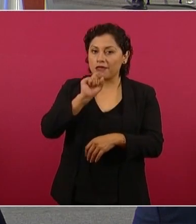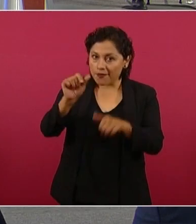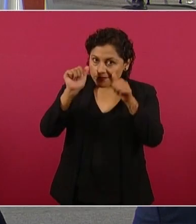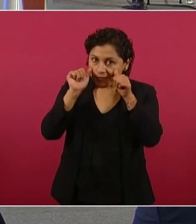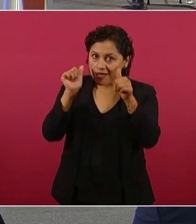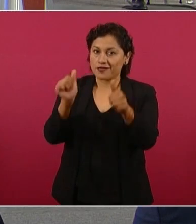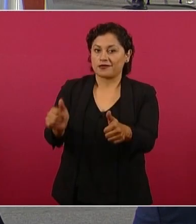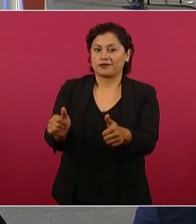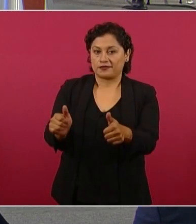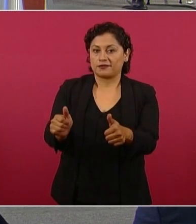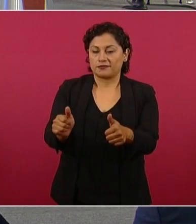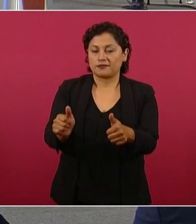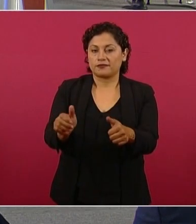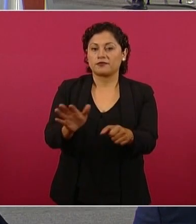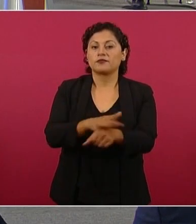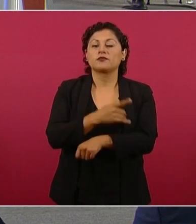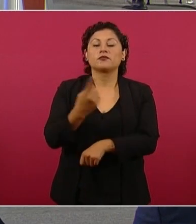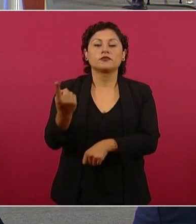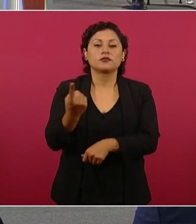porque